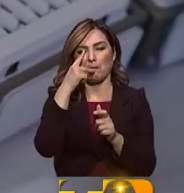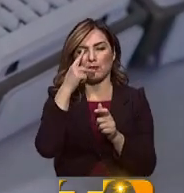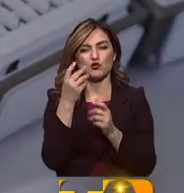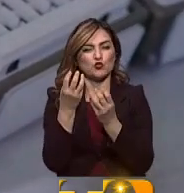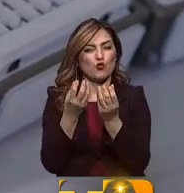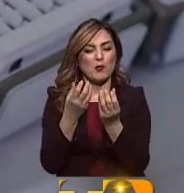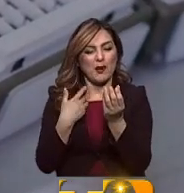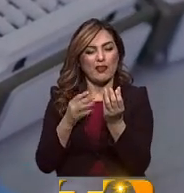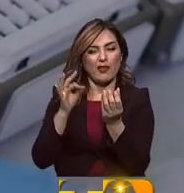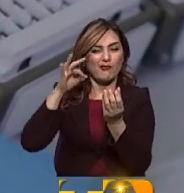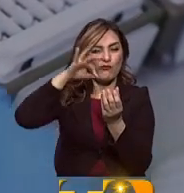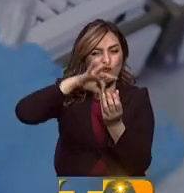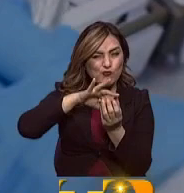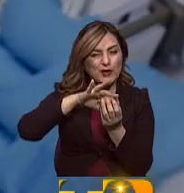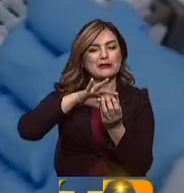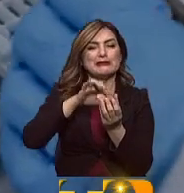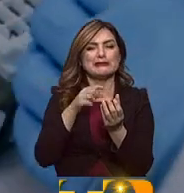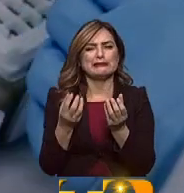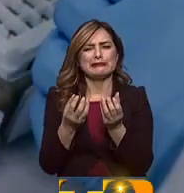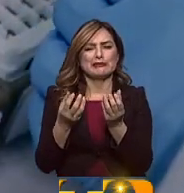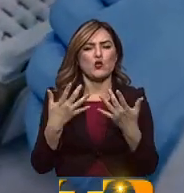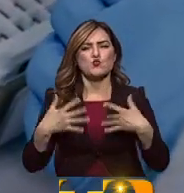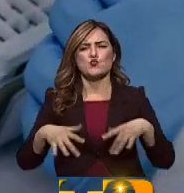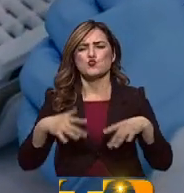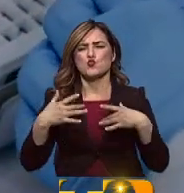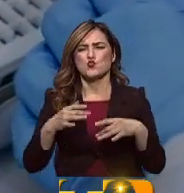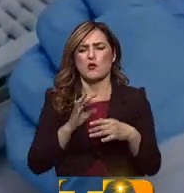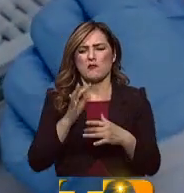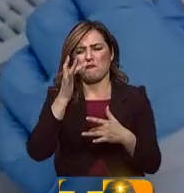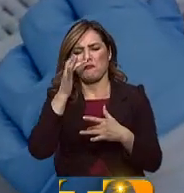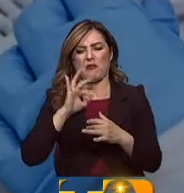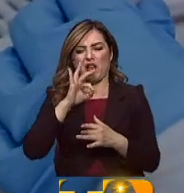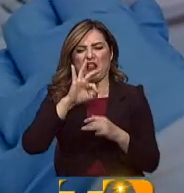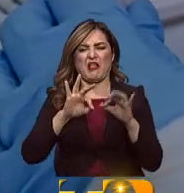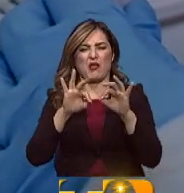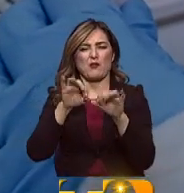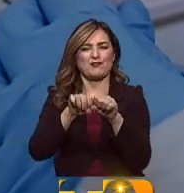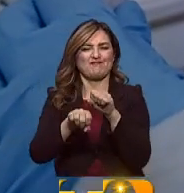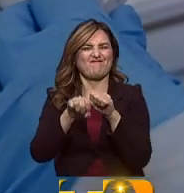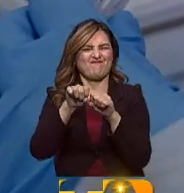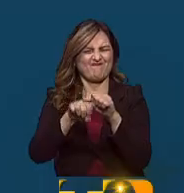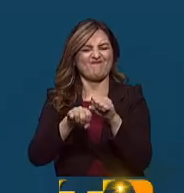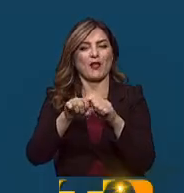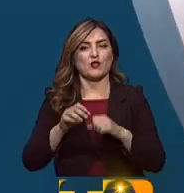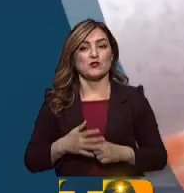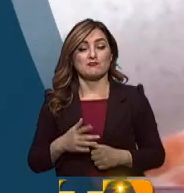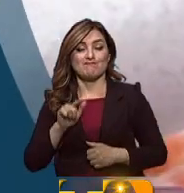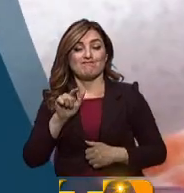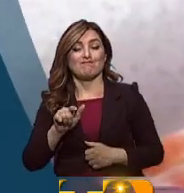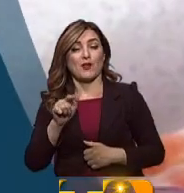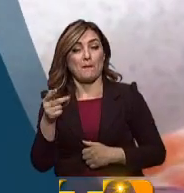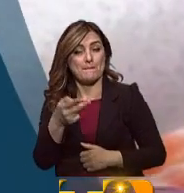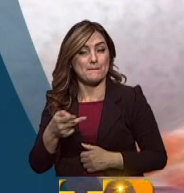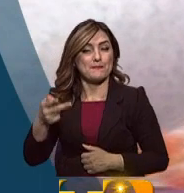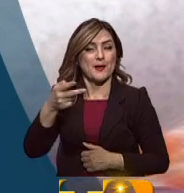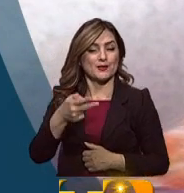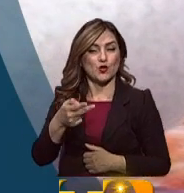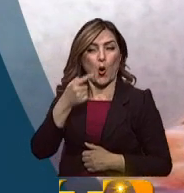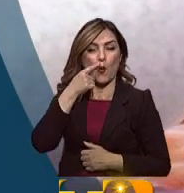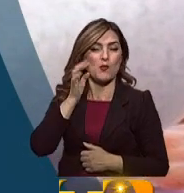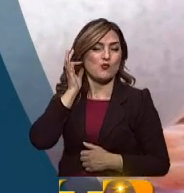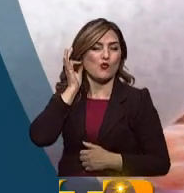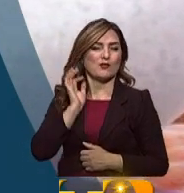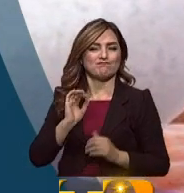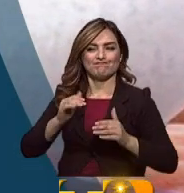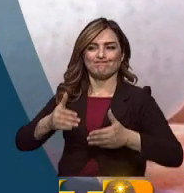producen que estos testículos sean muy susceptibles a la infección viral. Acuérdense ustedes que hay otras infecciones virales que también afectan los